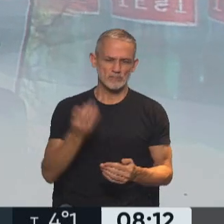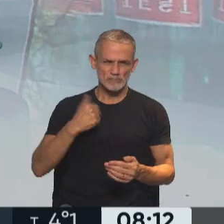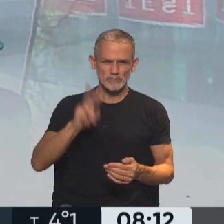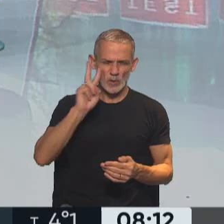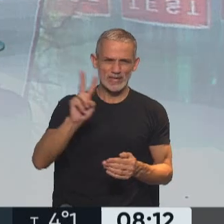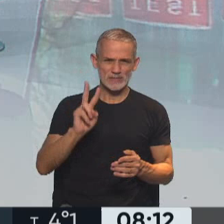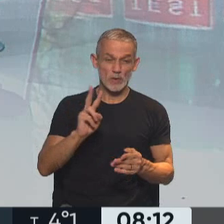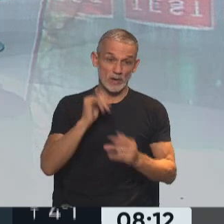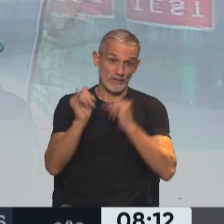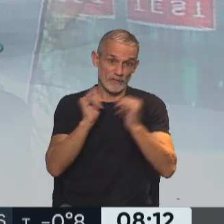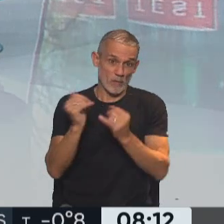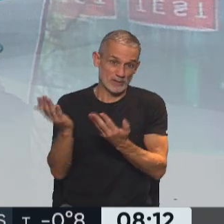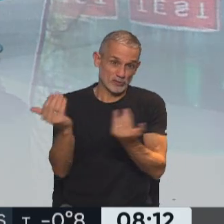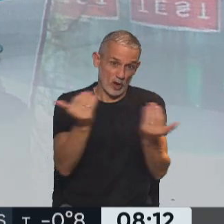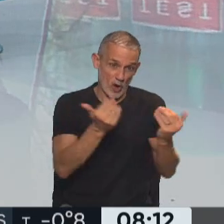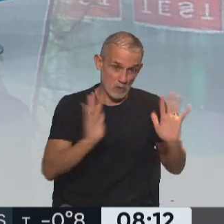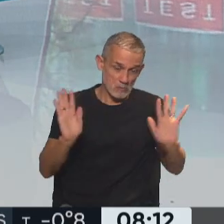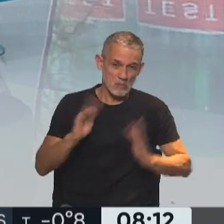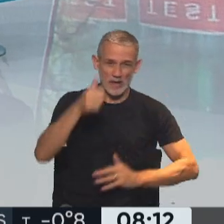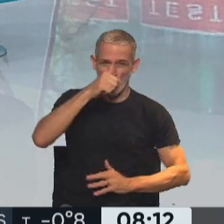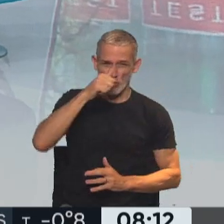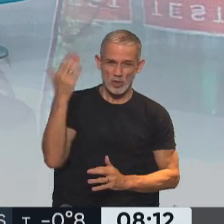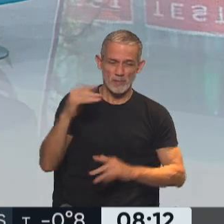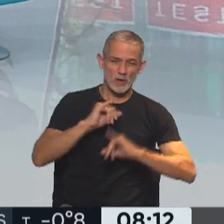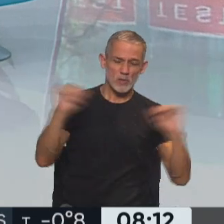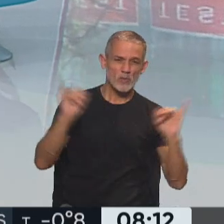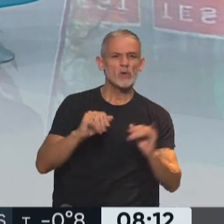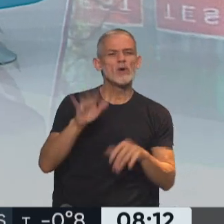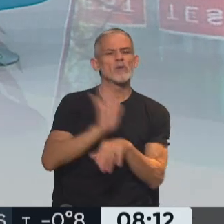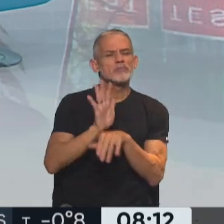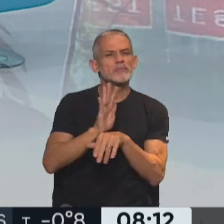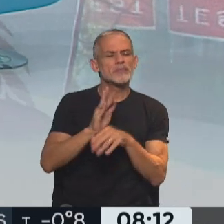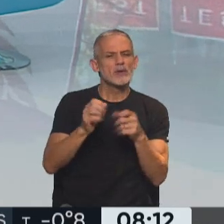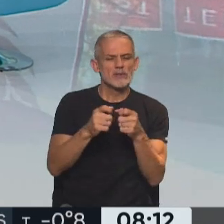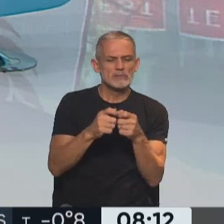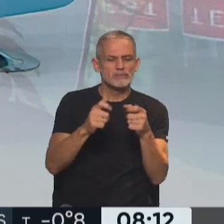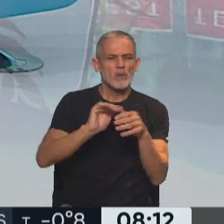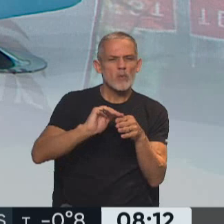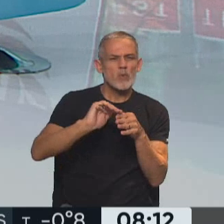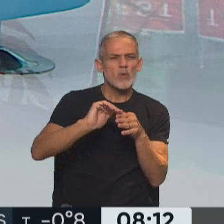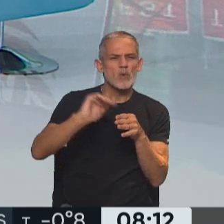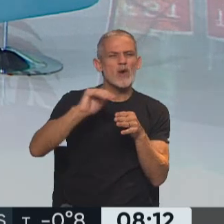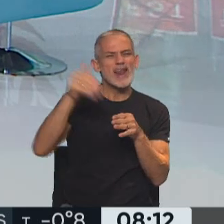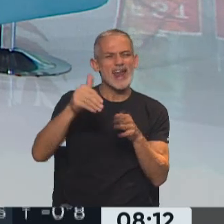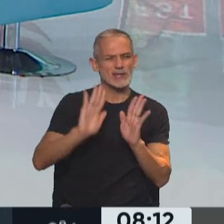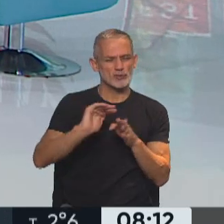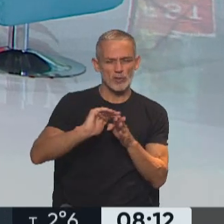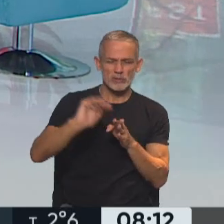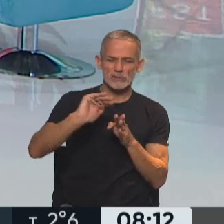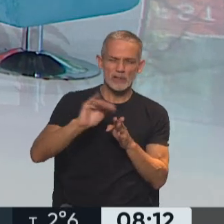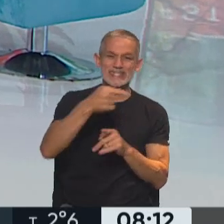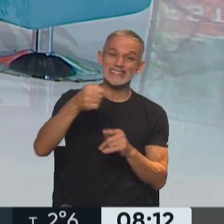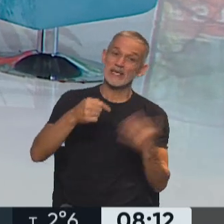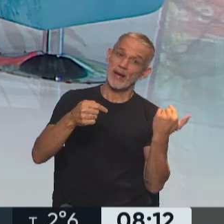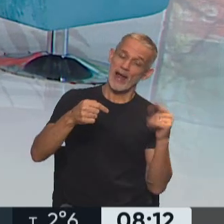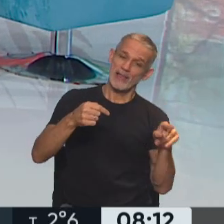observamos con los datos que se revelaron del domingo es un enlentecimiento en el crecimiento de la curva de casos, ¿sí? Fíjate que la semana